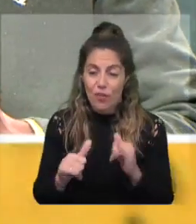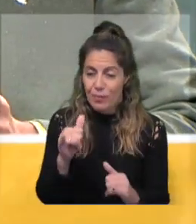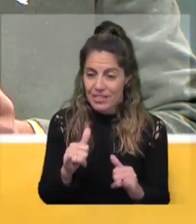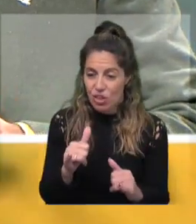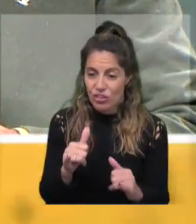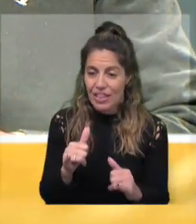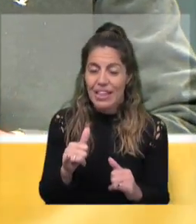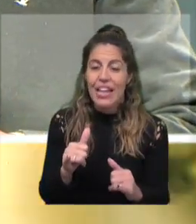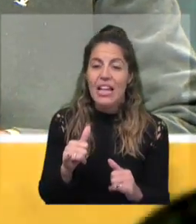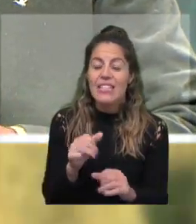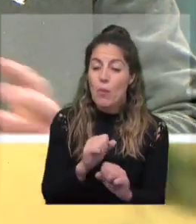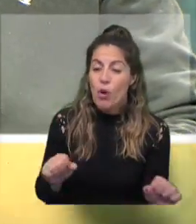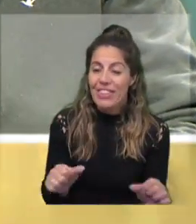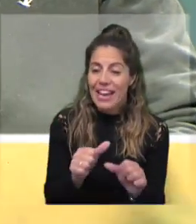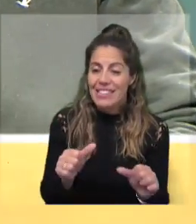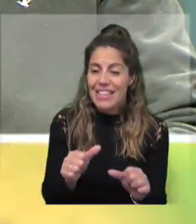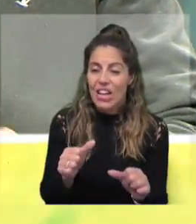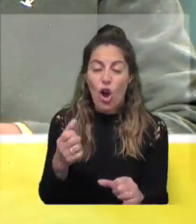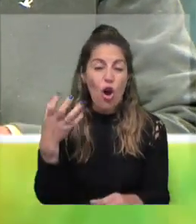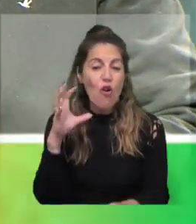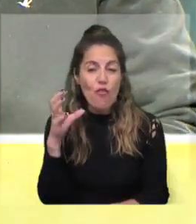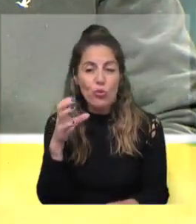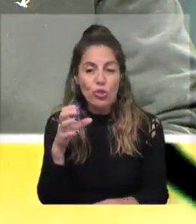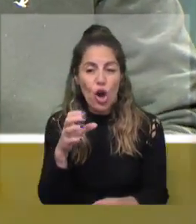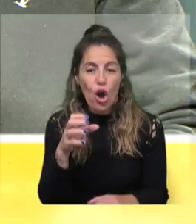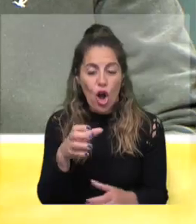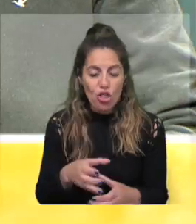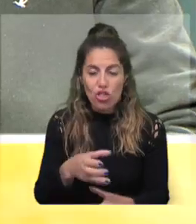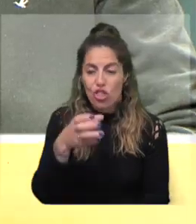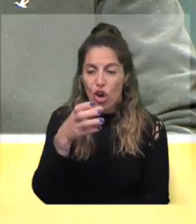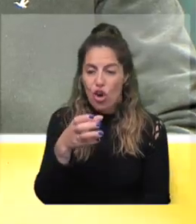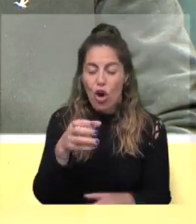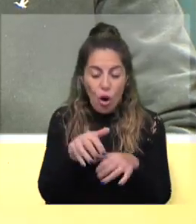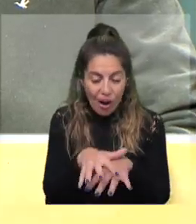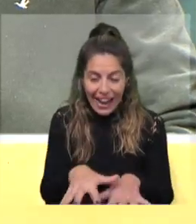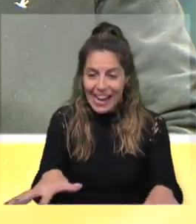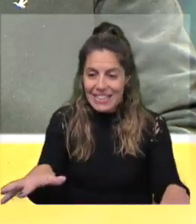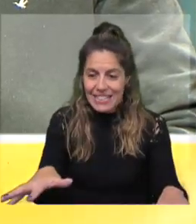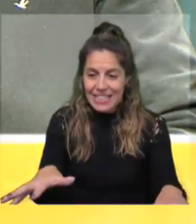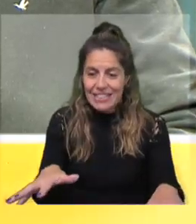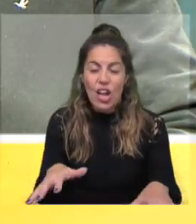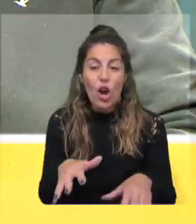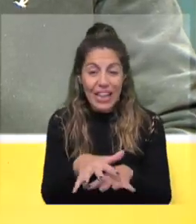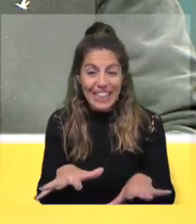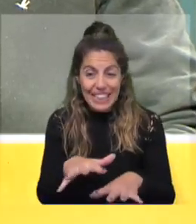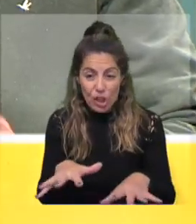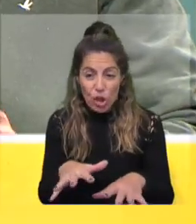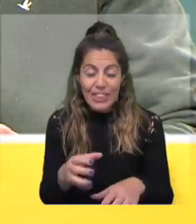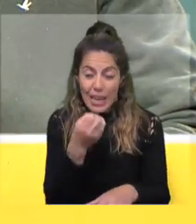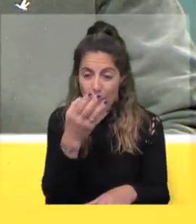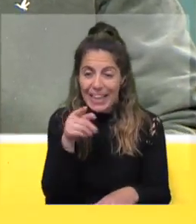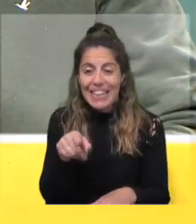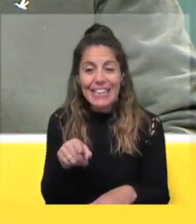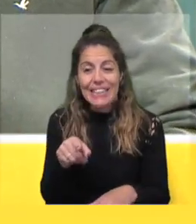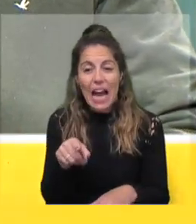de los extractos se puede hacer con frutos, con troncos, con raíces, con muchas partes o tejidos de la planta, y en este caso es con